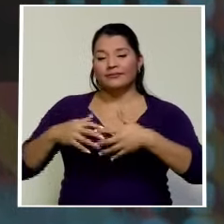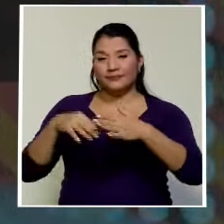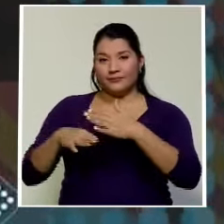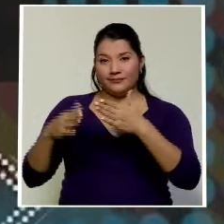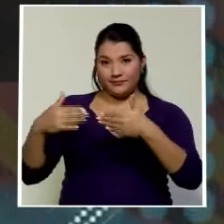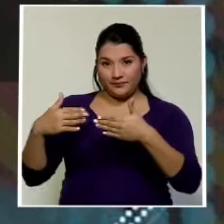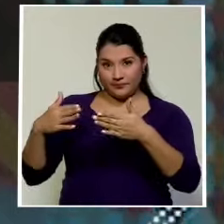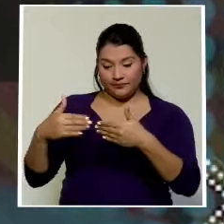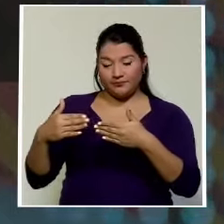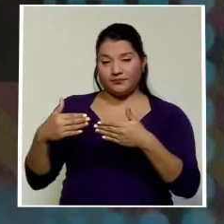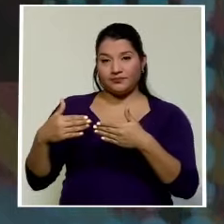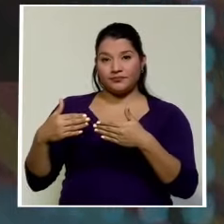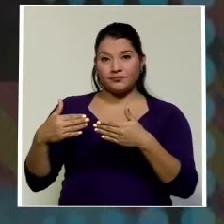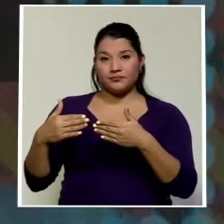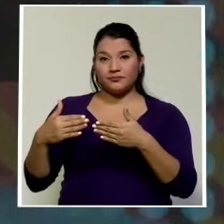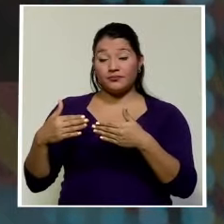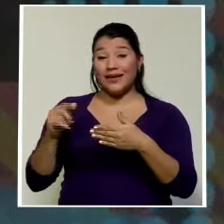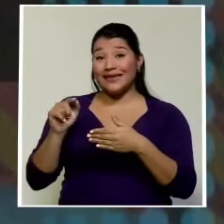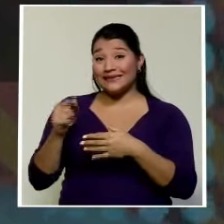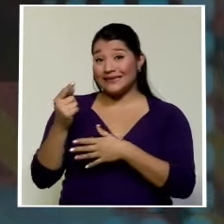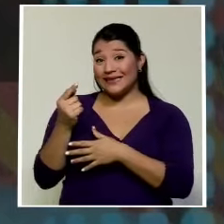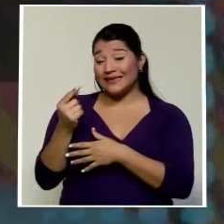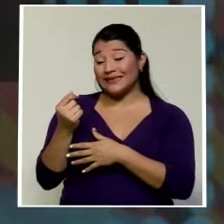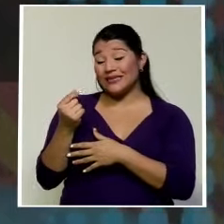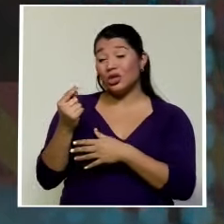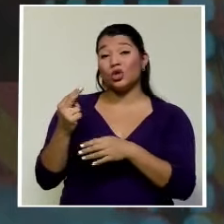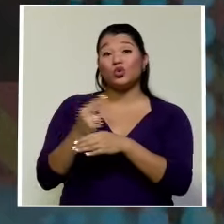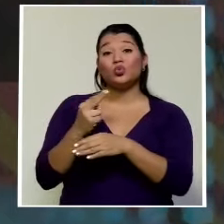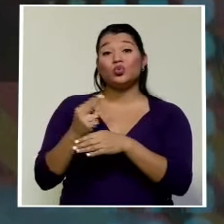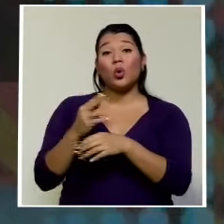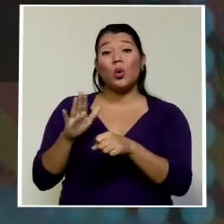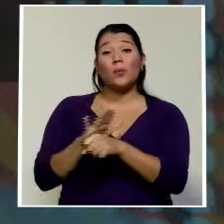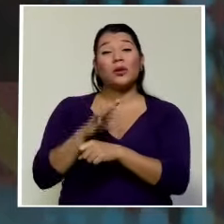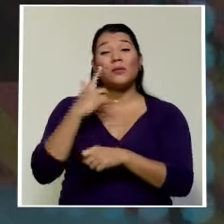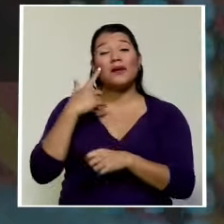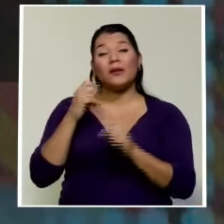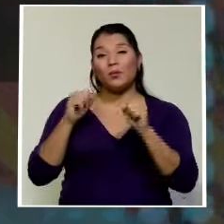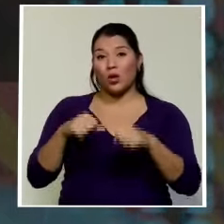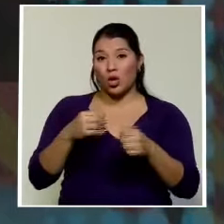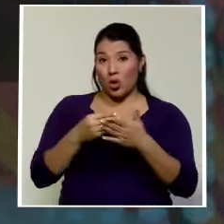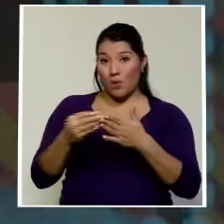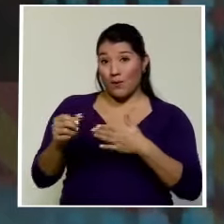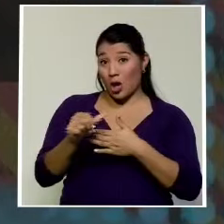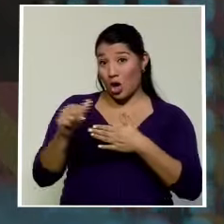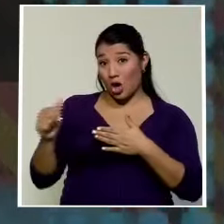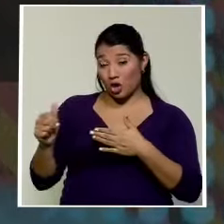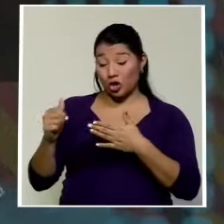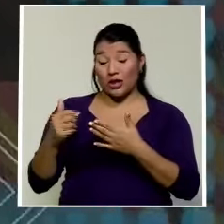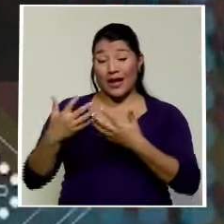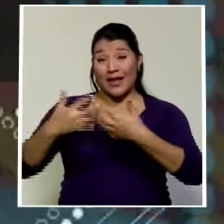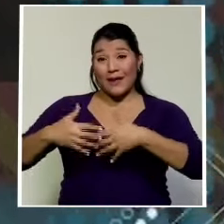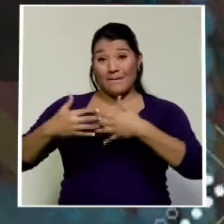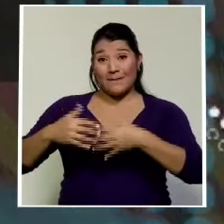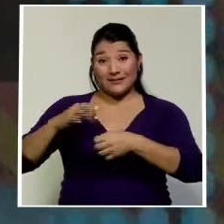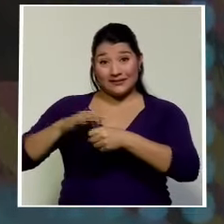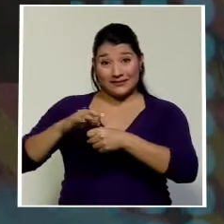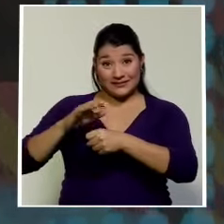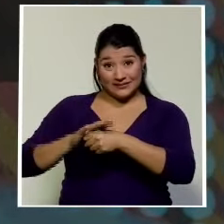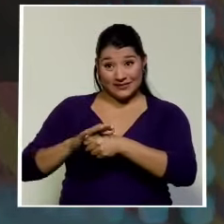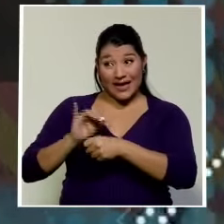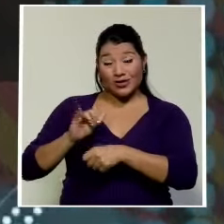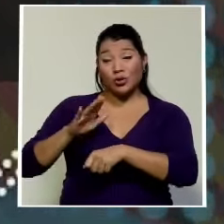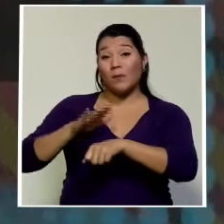la Piñera Tica se utilizó en su totalidad para la adquisición de otra operación agrícola que amplió